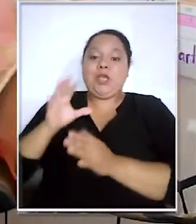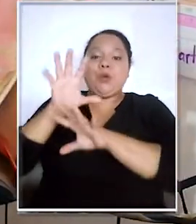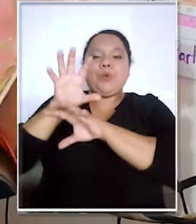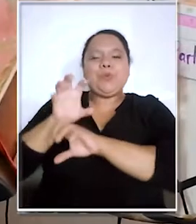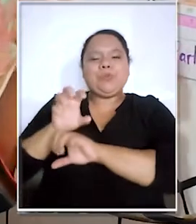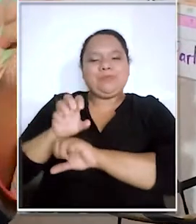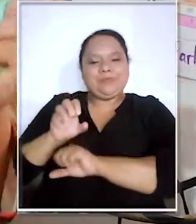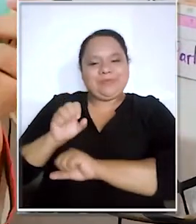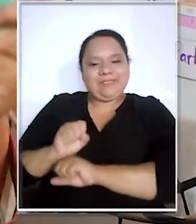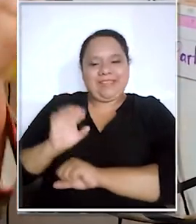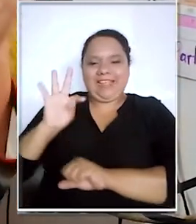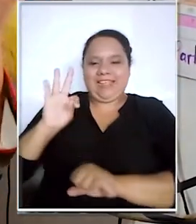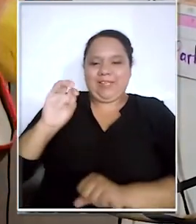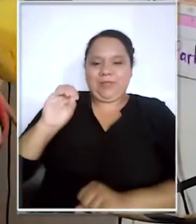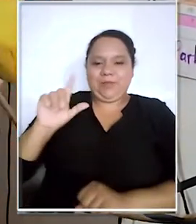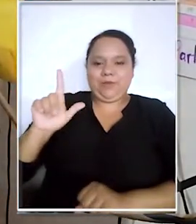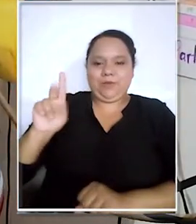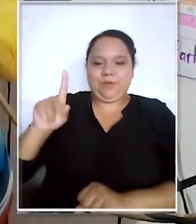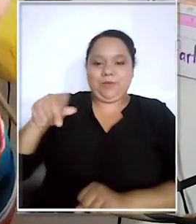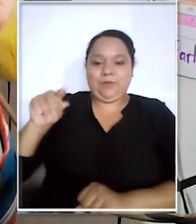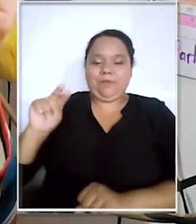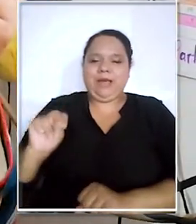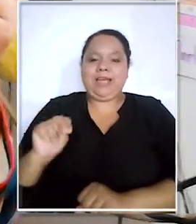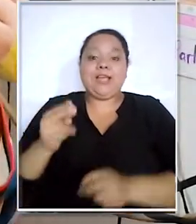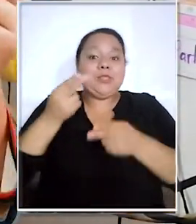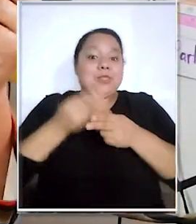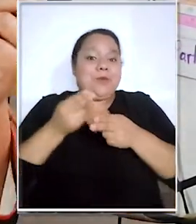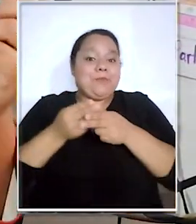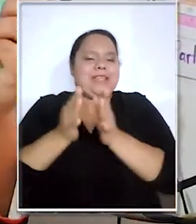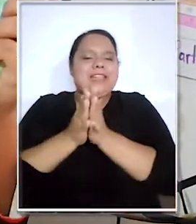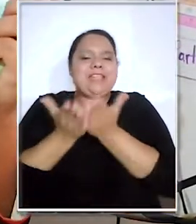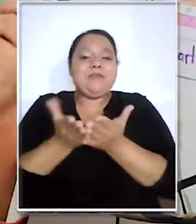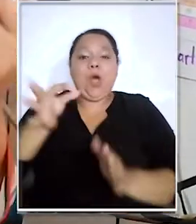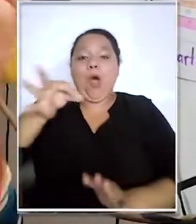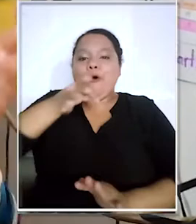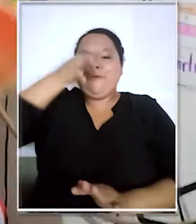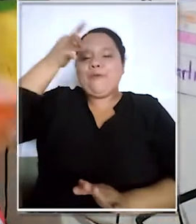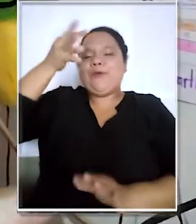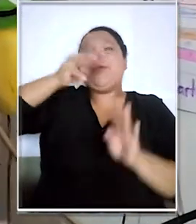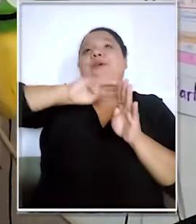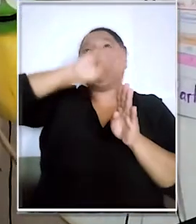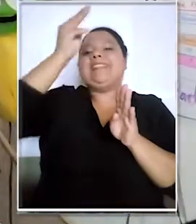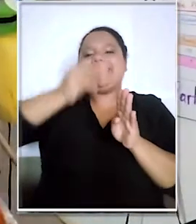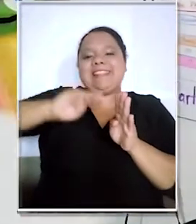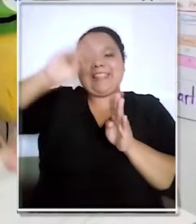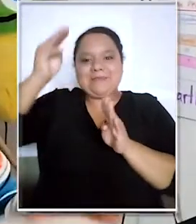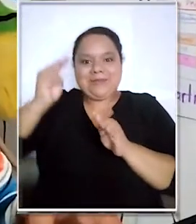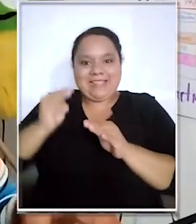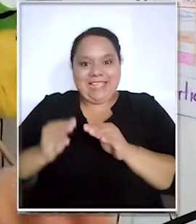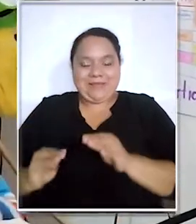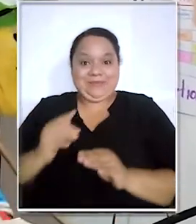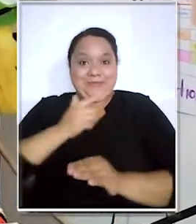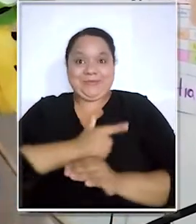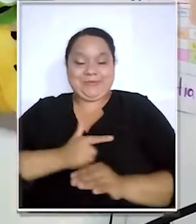Tolpán. Este se llama ¡Qué flor de montaña! ¡Qué nombre más bonito, ¿verdad? Y hay algo que me